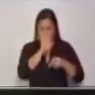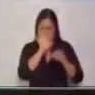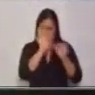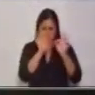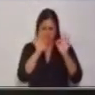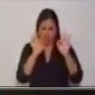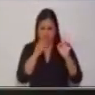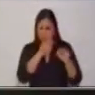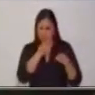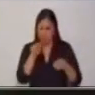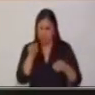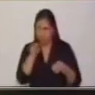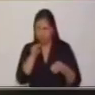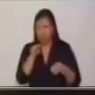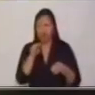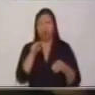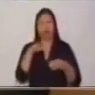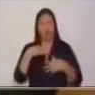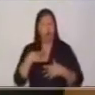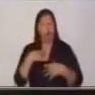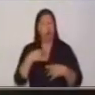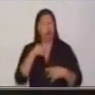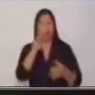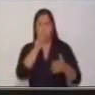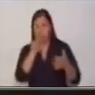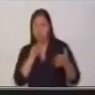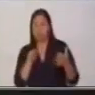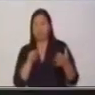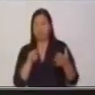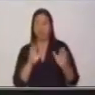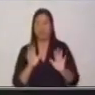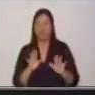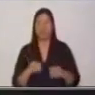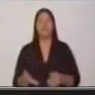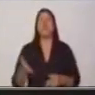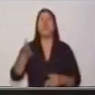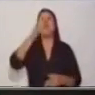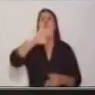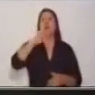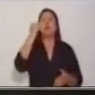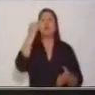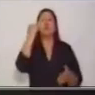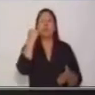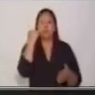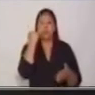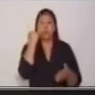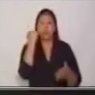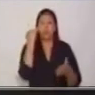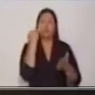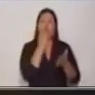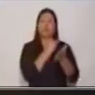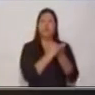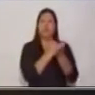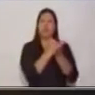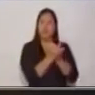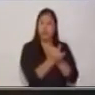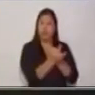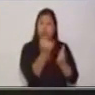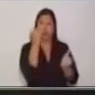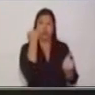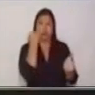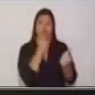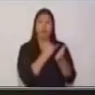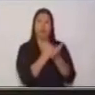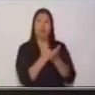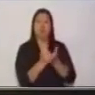interesado. Luego tenemos la introducción. Es una información contextual. ¿Te recuerdas qué es el contexto?